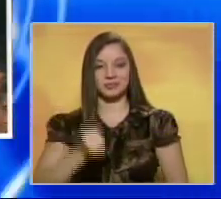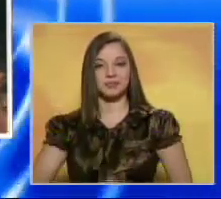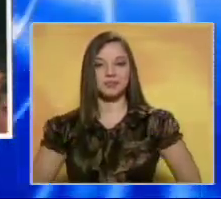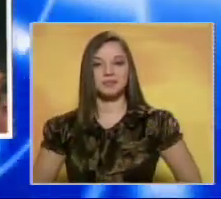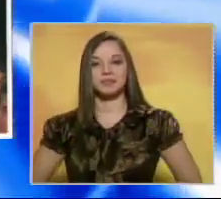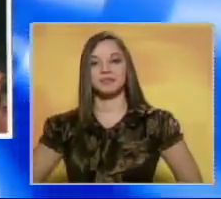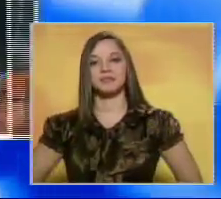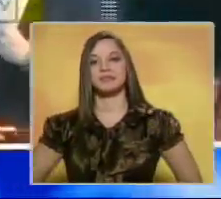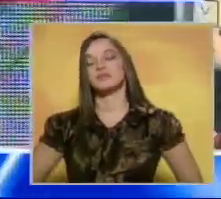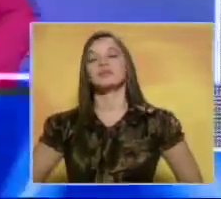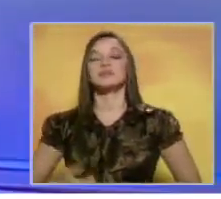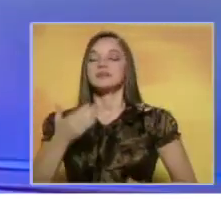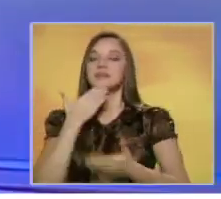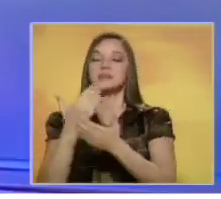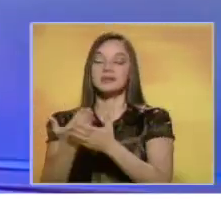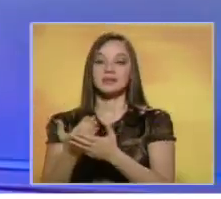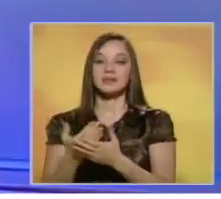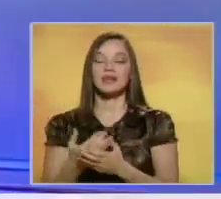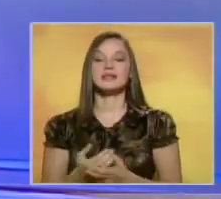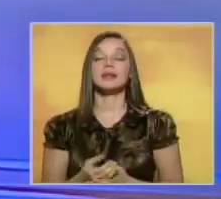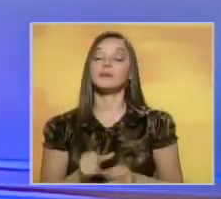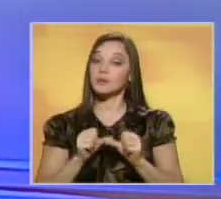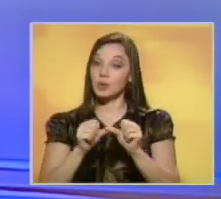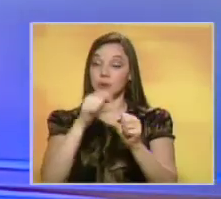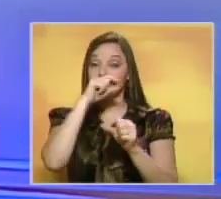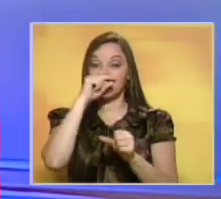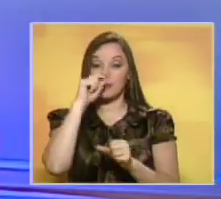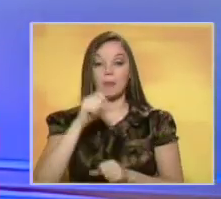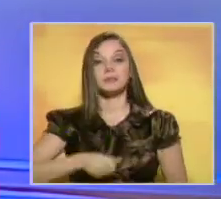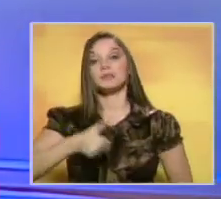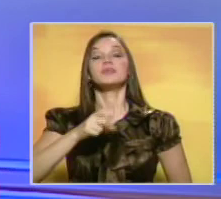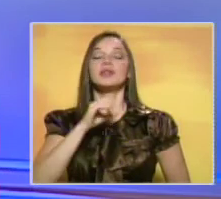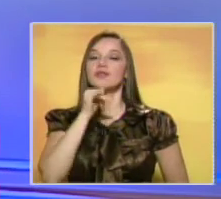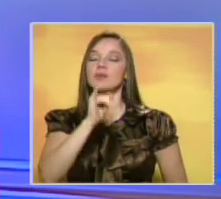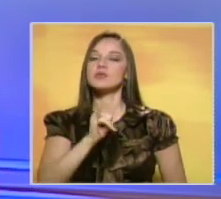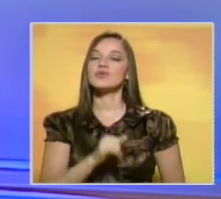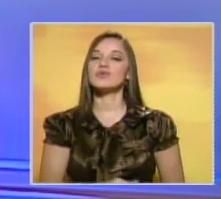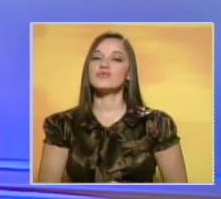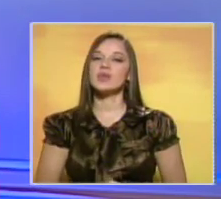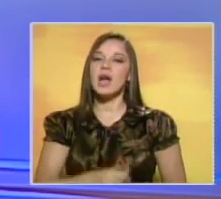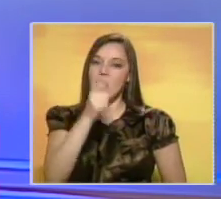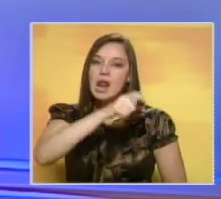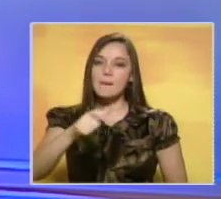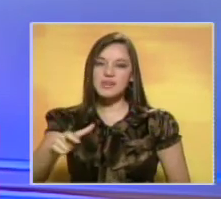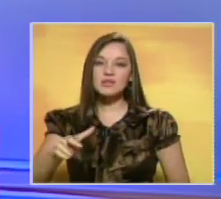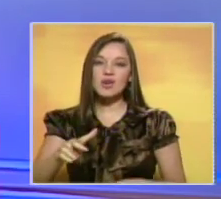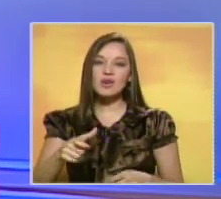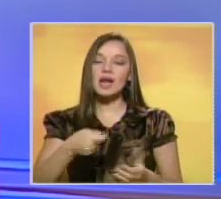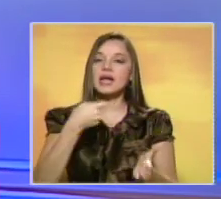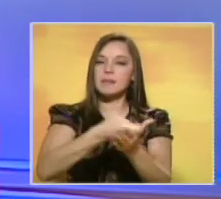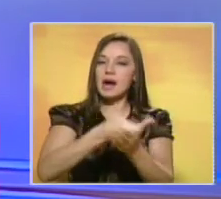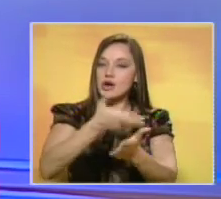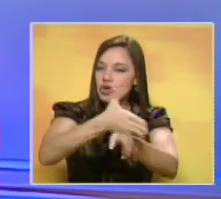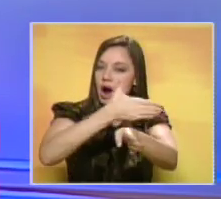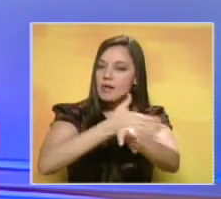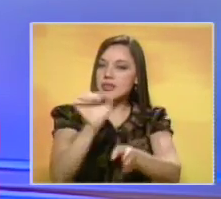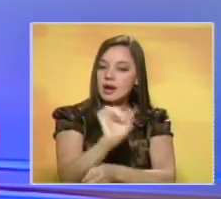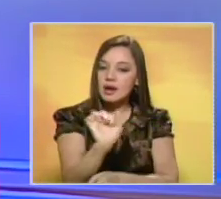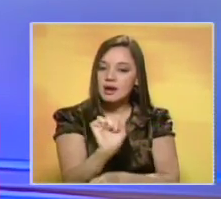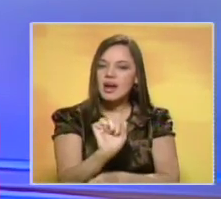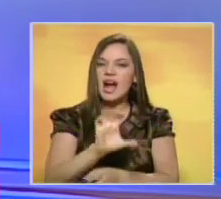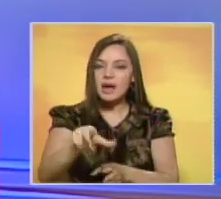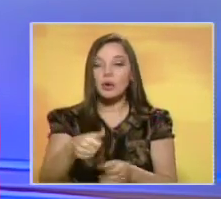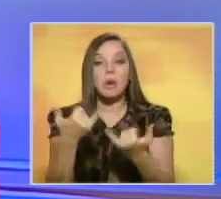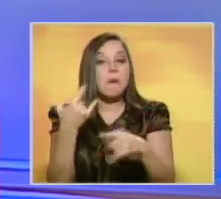estudio. Muchísimas gracias, Manuel. Continuamos con más información. Afectados por la estafa, el concesionario La Venezolana acudieron a la sede de